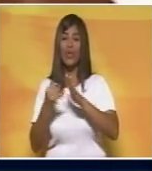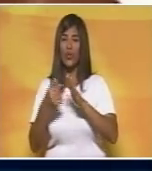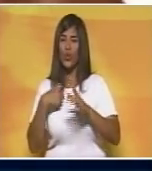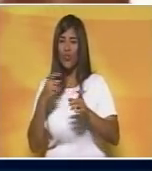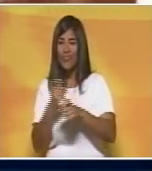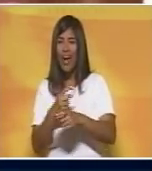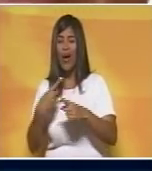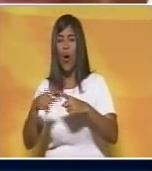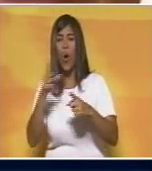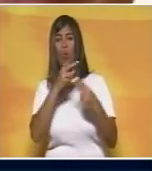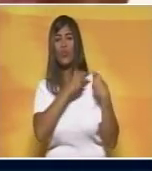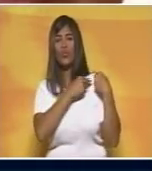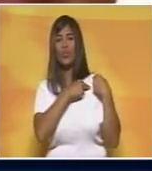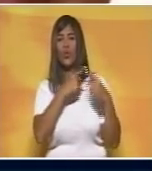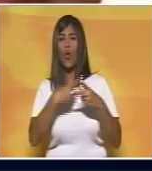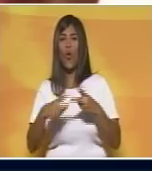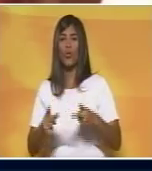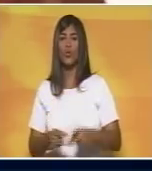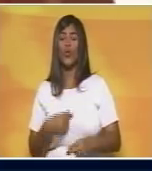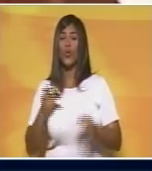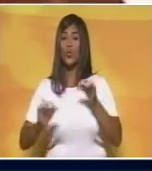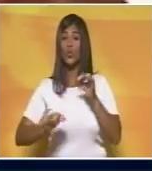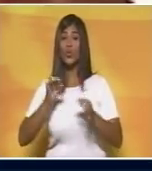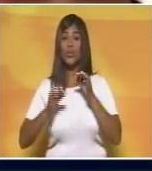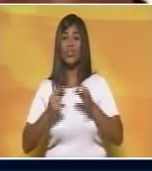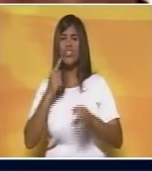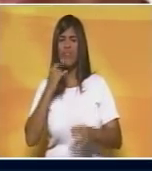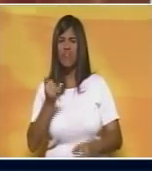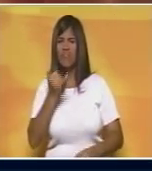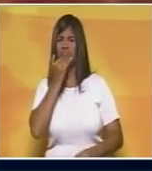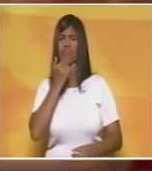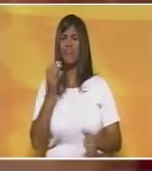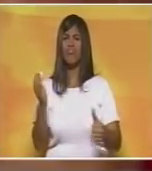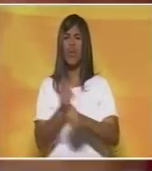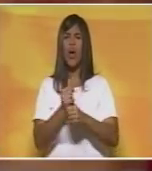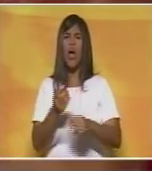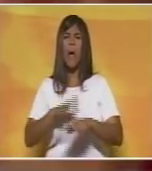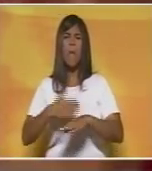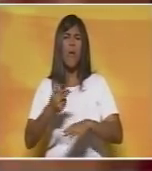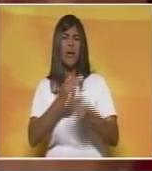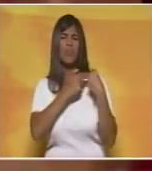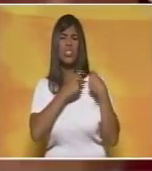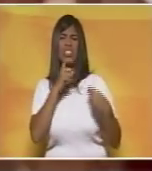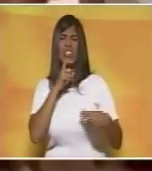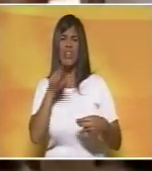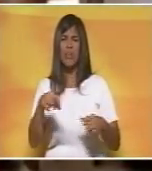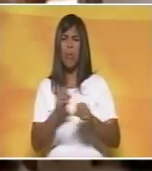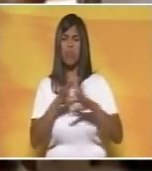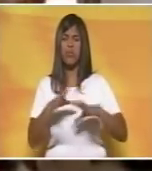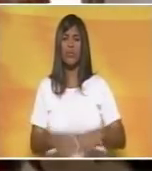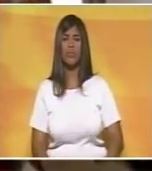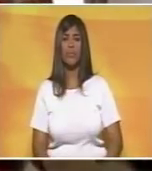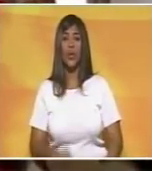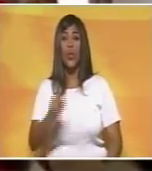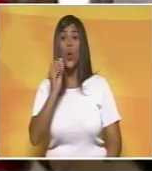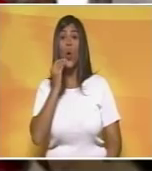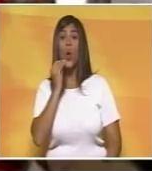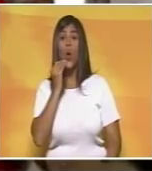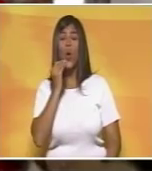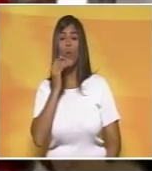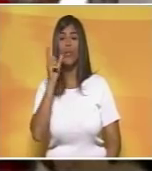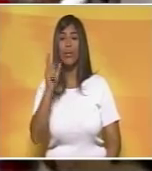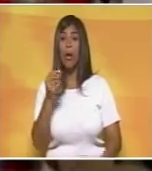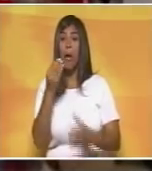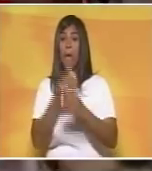Jalisciense y Procuraduría de Justicia para ver cuáles son las posibles responsabilidades de cada quien. Una joven fue reportada